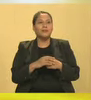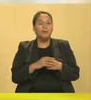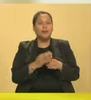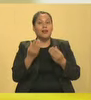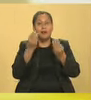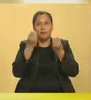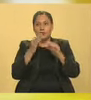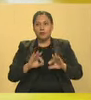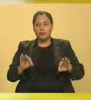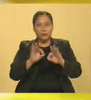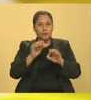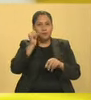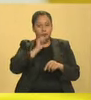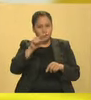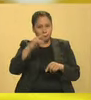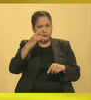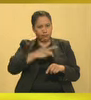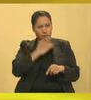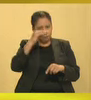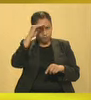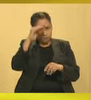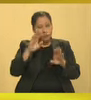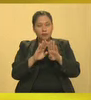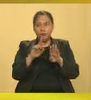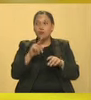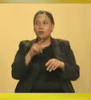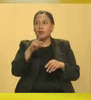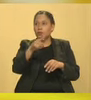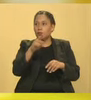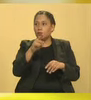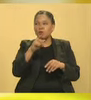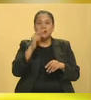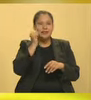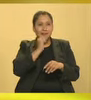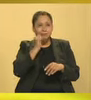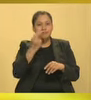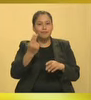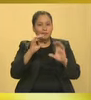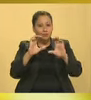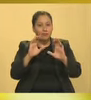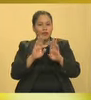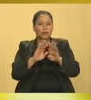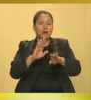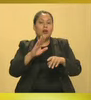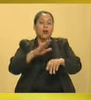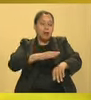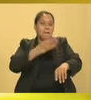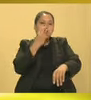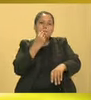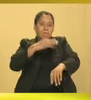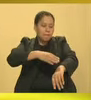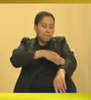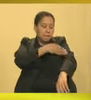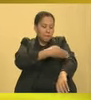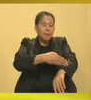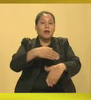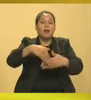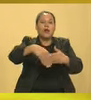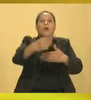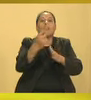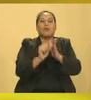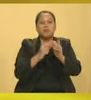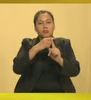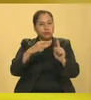es importante que tengan consciente que no va, que tiene que volver a utilizarse la cera al mes. Sin embargo, sí,